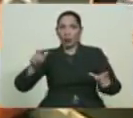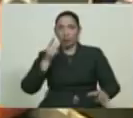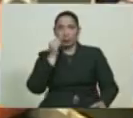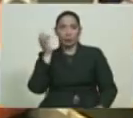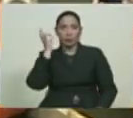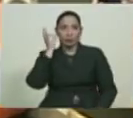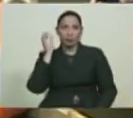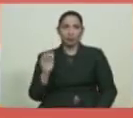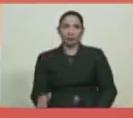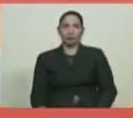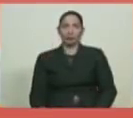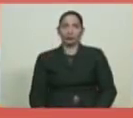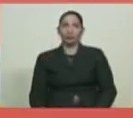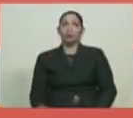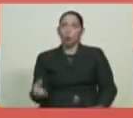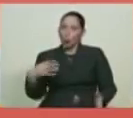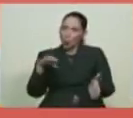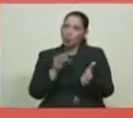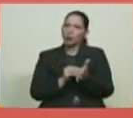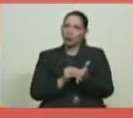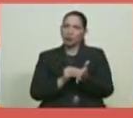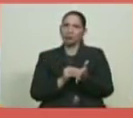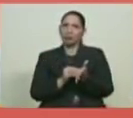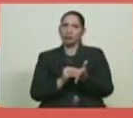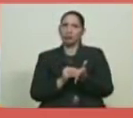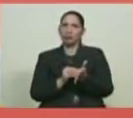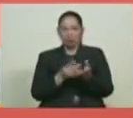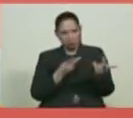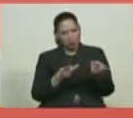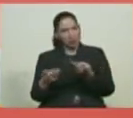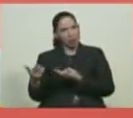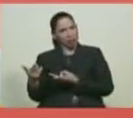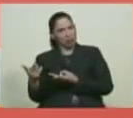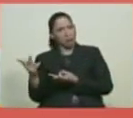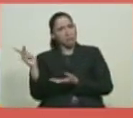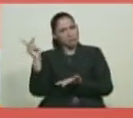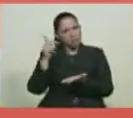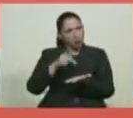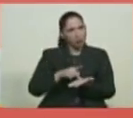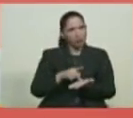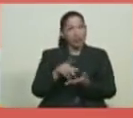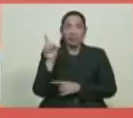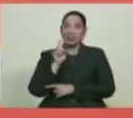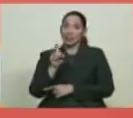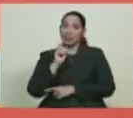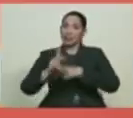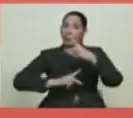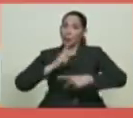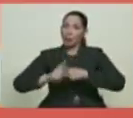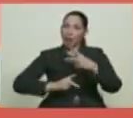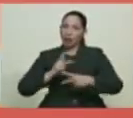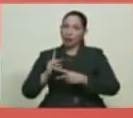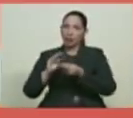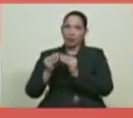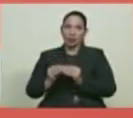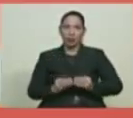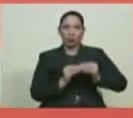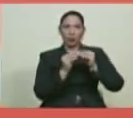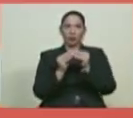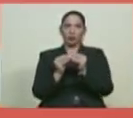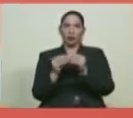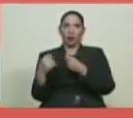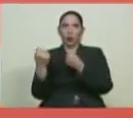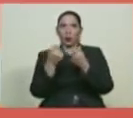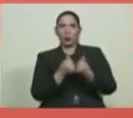Fabiana, afortunadamente. Y además los invitamos a volver, porque los necesitamos para este plan de recuperación. Para este plan